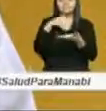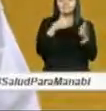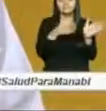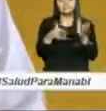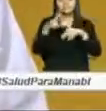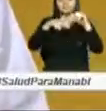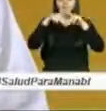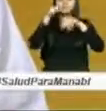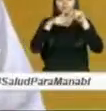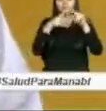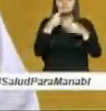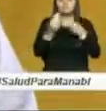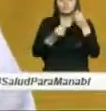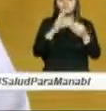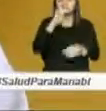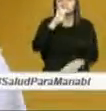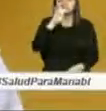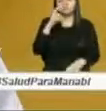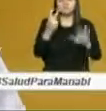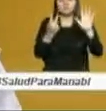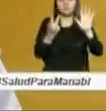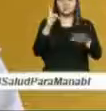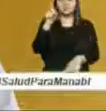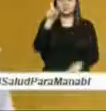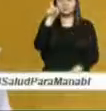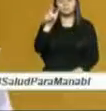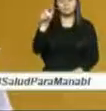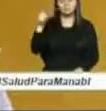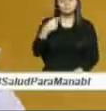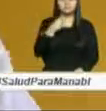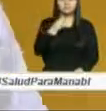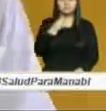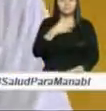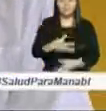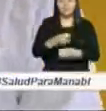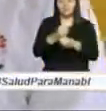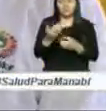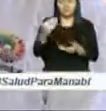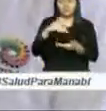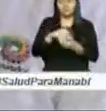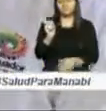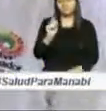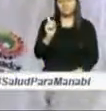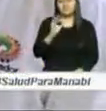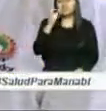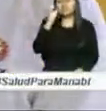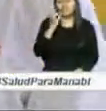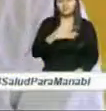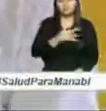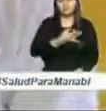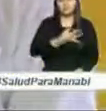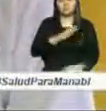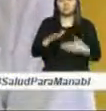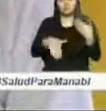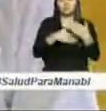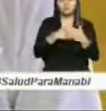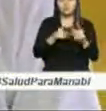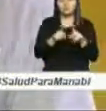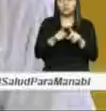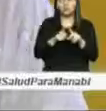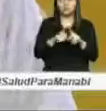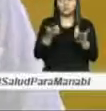dijimos, las 971 víctimas fatales, jamás las podremos recuperar. Será un dolor. Se nos quedó un pedazo de alma